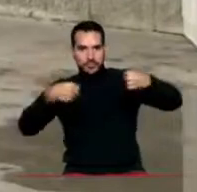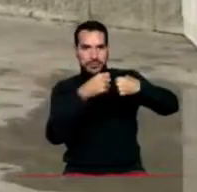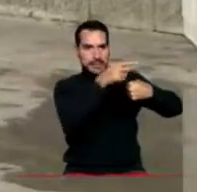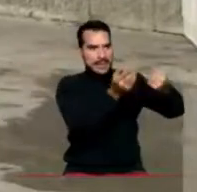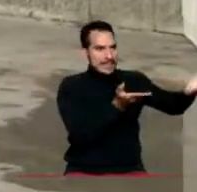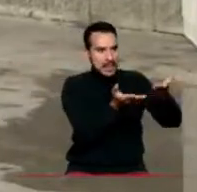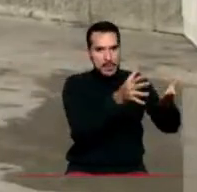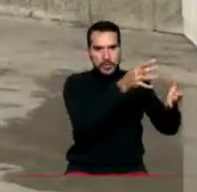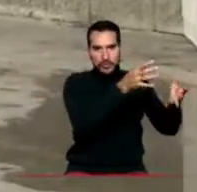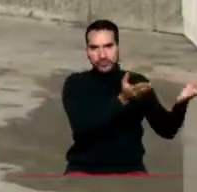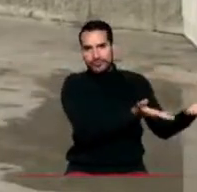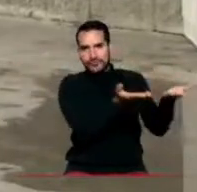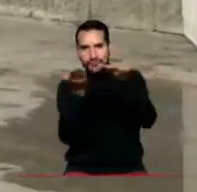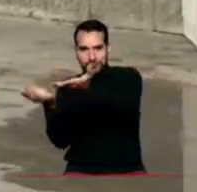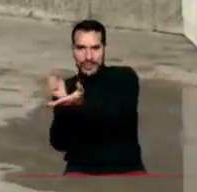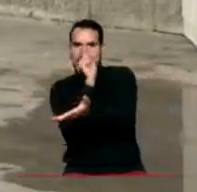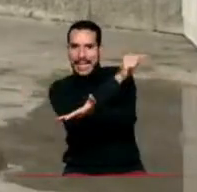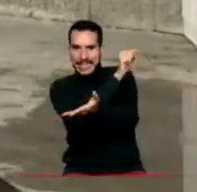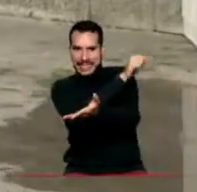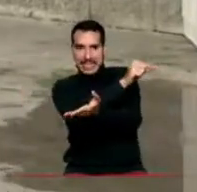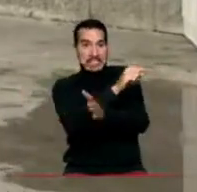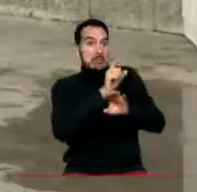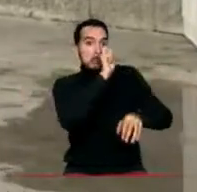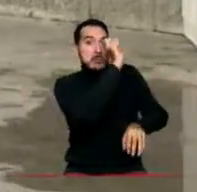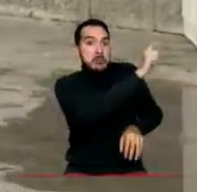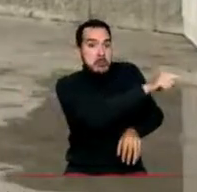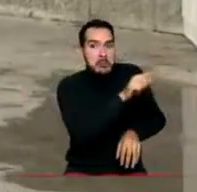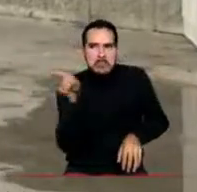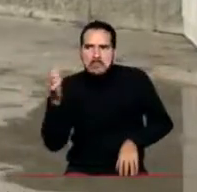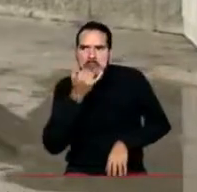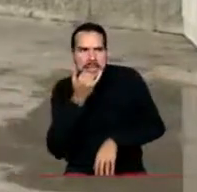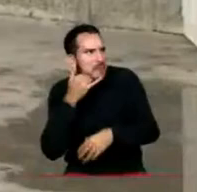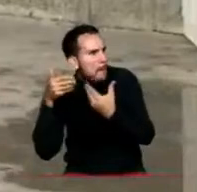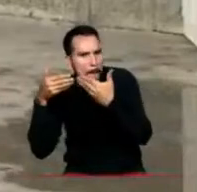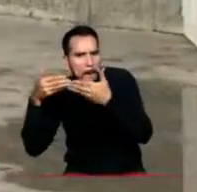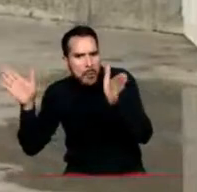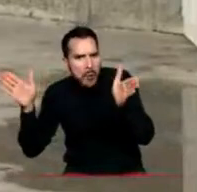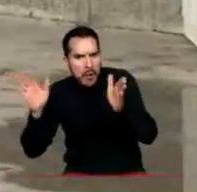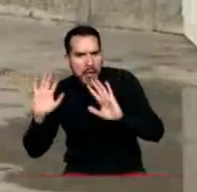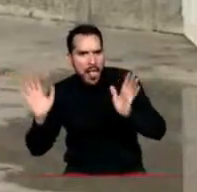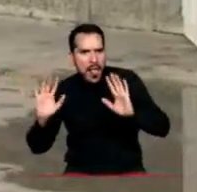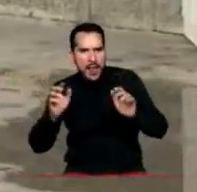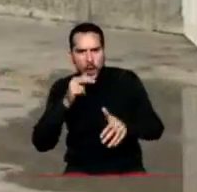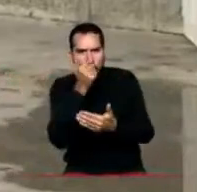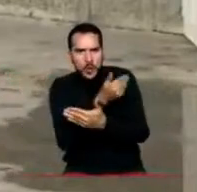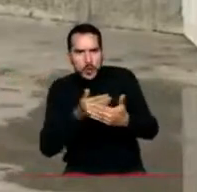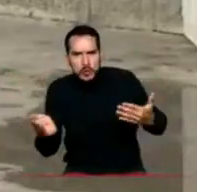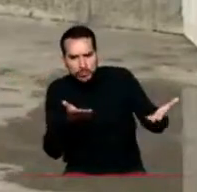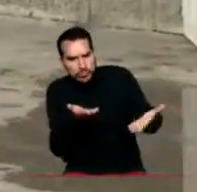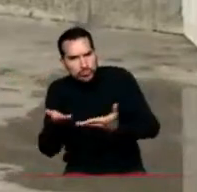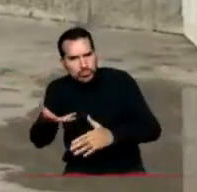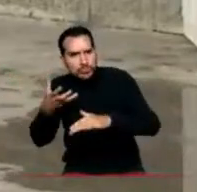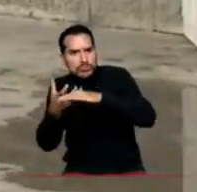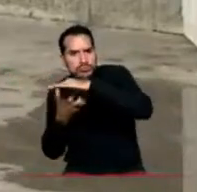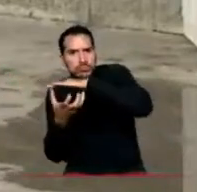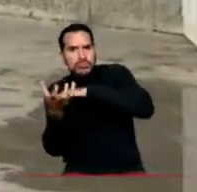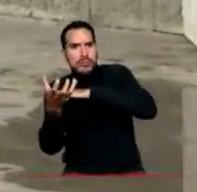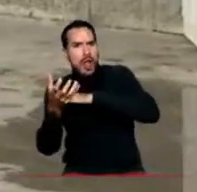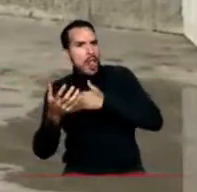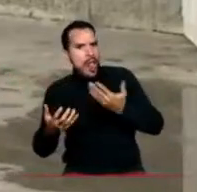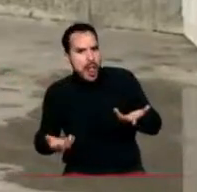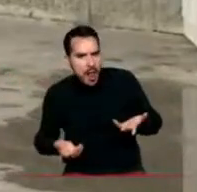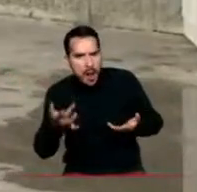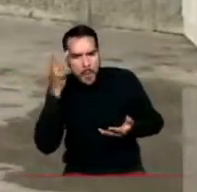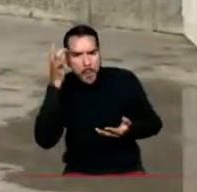se ha abierto la educación, no se ha aperturado el recibimiento de los niños. A los padres se les dijo que trajeran papeles la